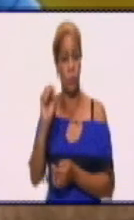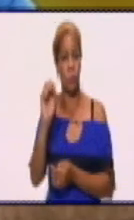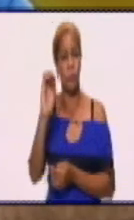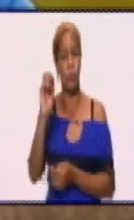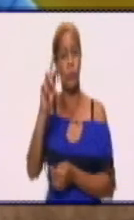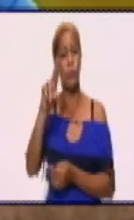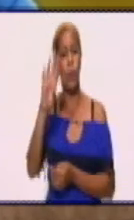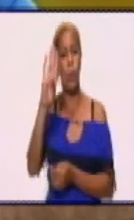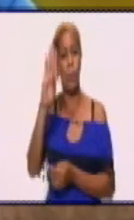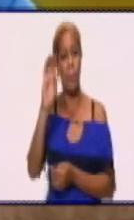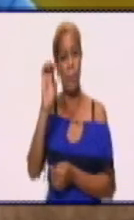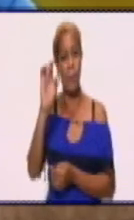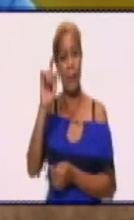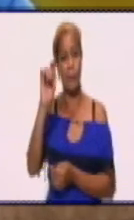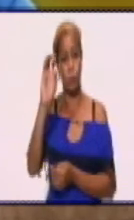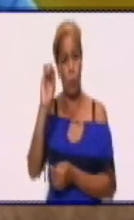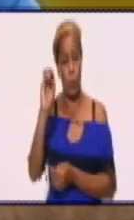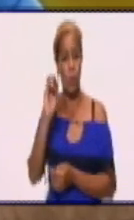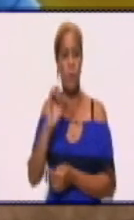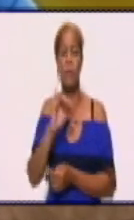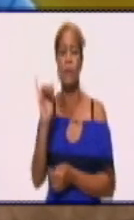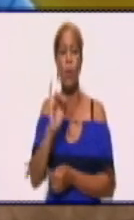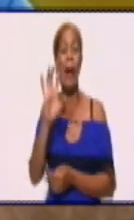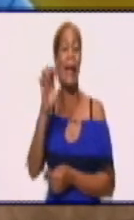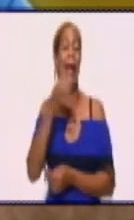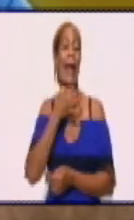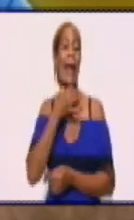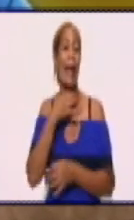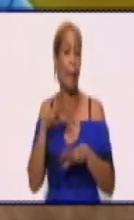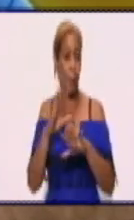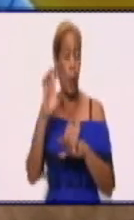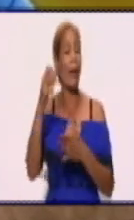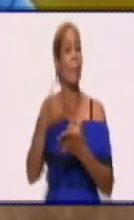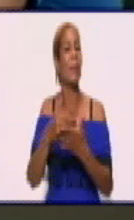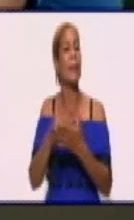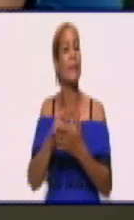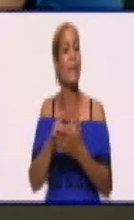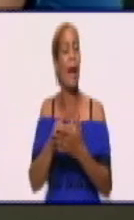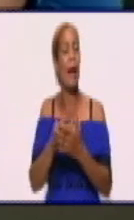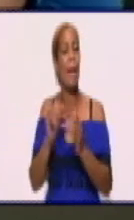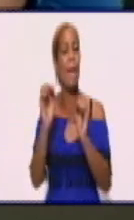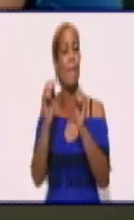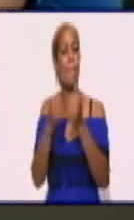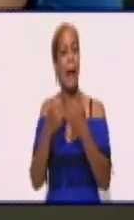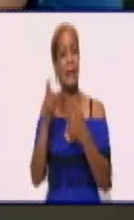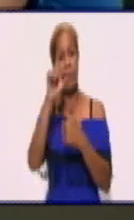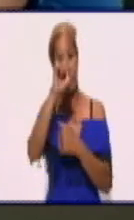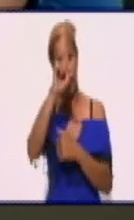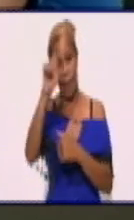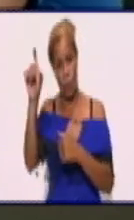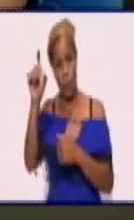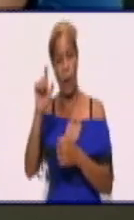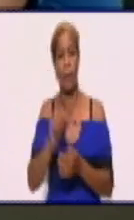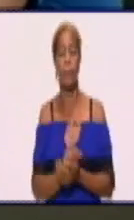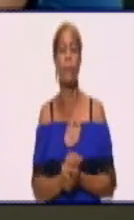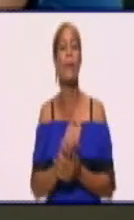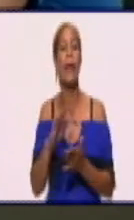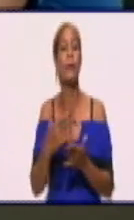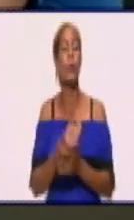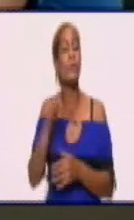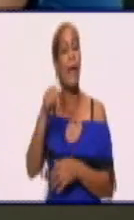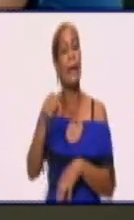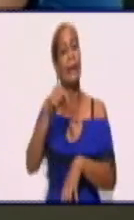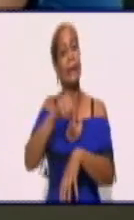la provincia. Ejemplo, la panificadora, por ejemplo. Ejemplo, la panificadora. Ahora, Davisnel, en este momento en el que